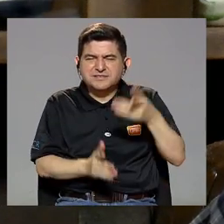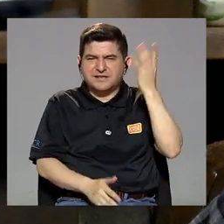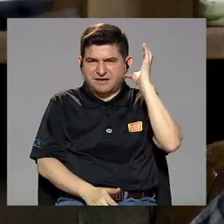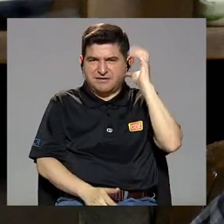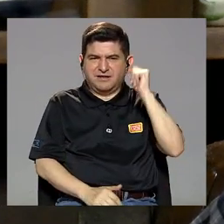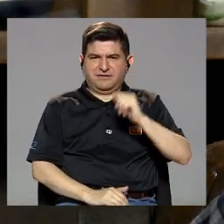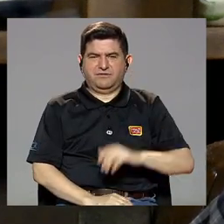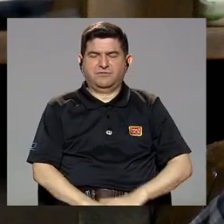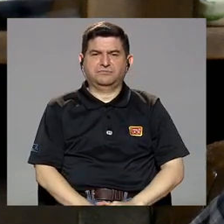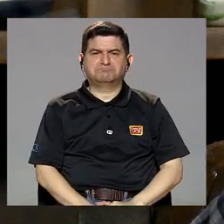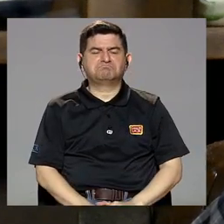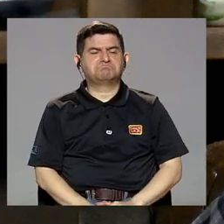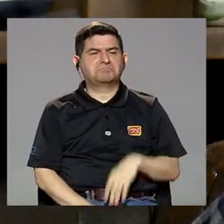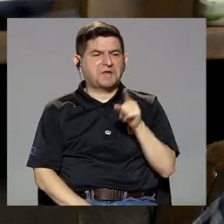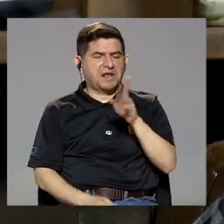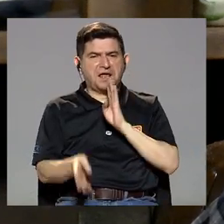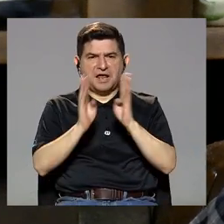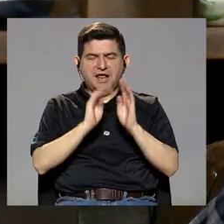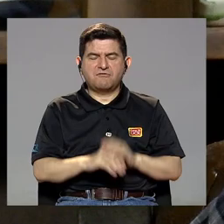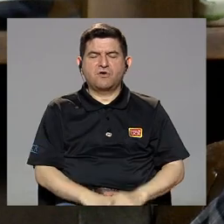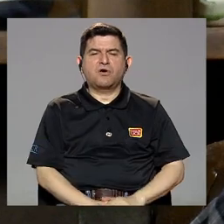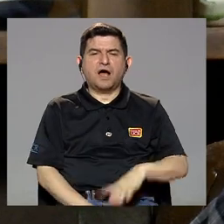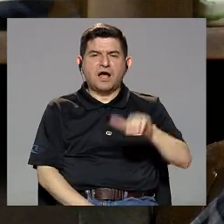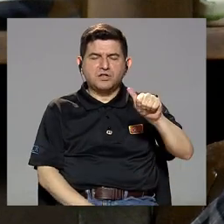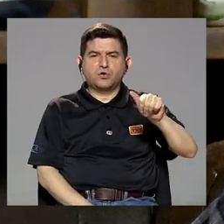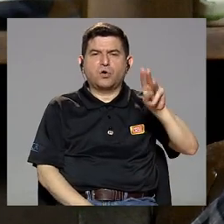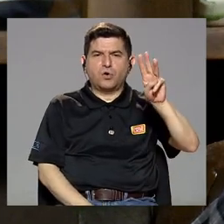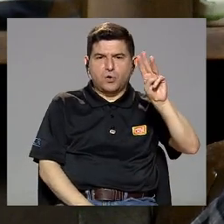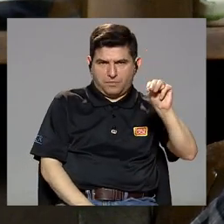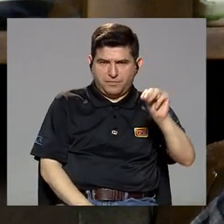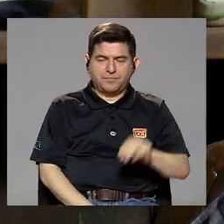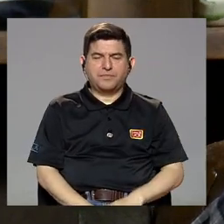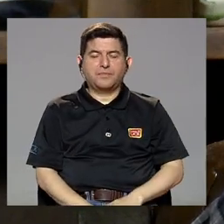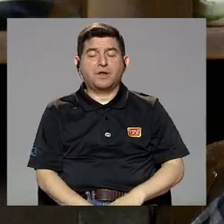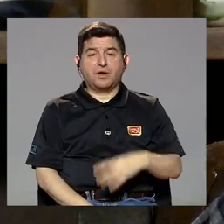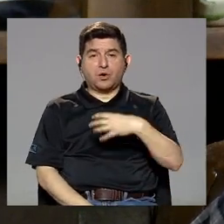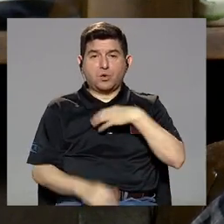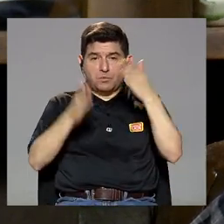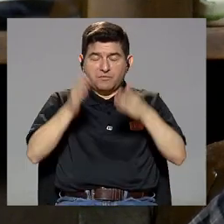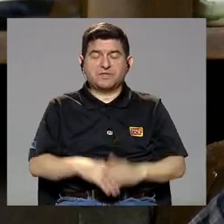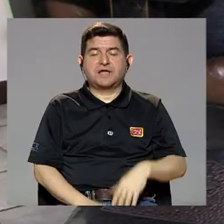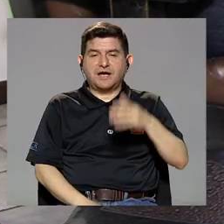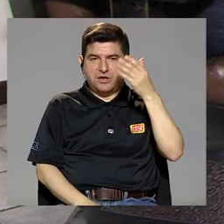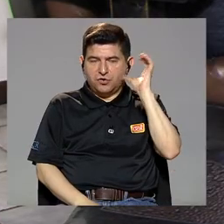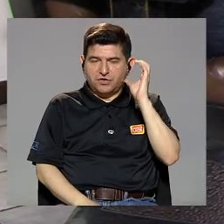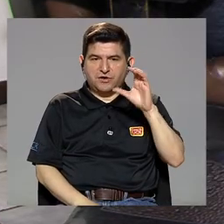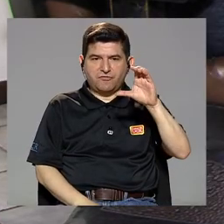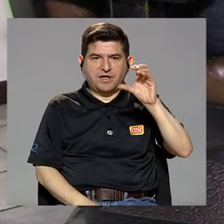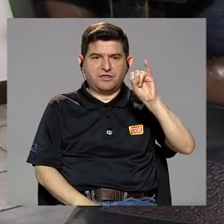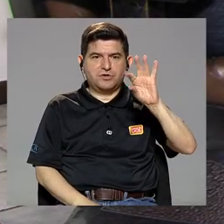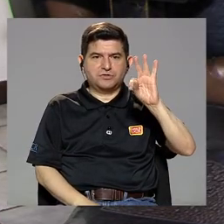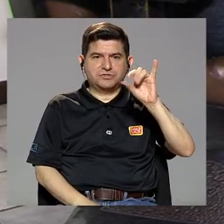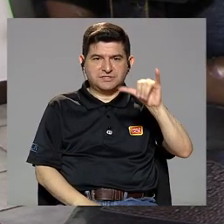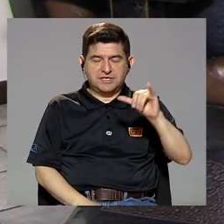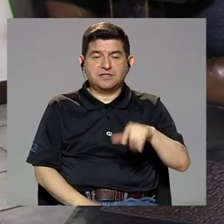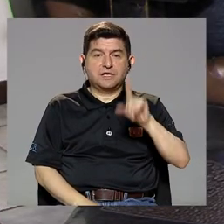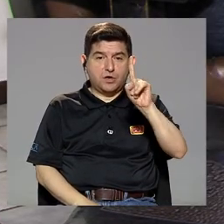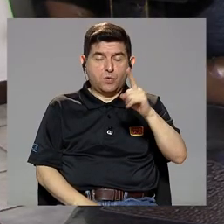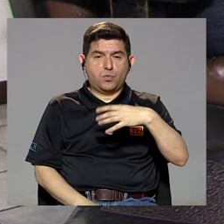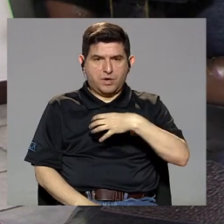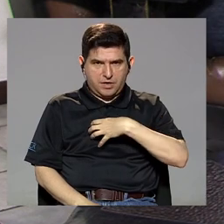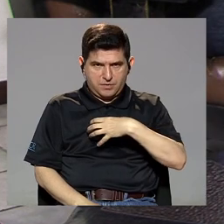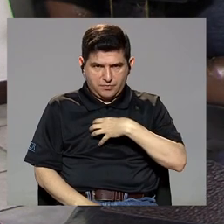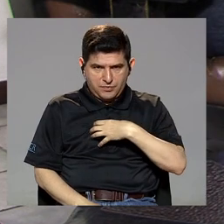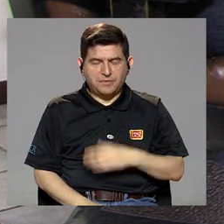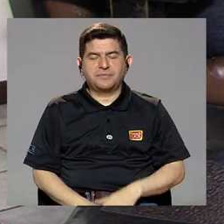y habló con antonio módulo que el dueño de radio city que tenía dos frecuencias una persona había pertenecido a